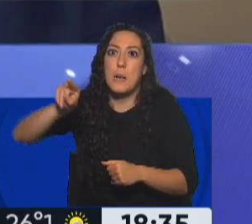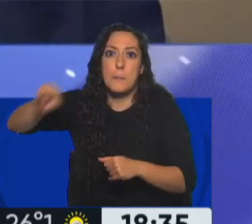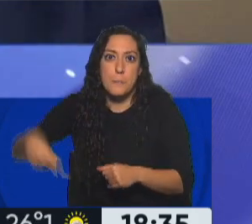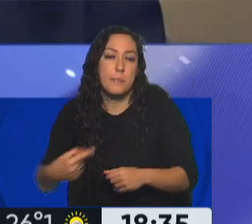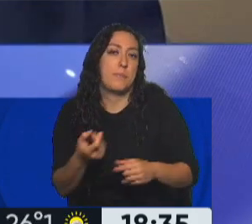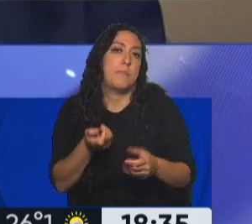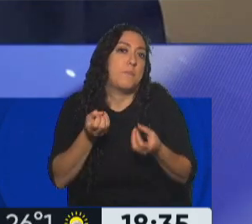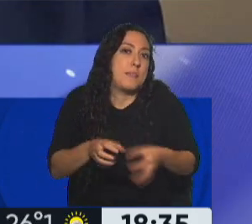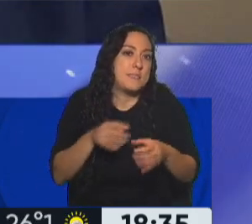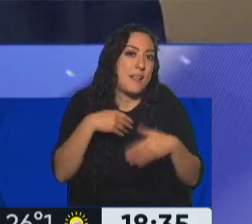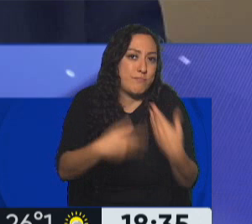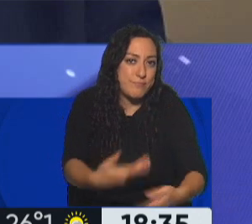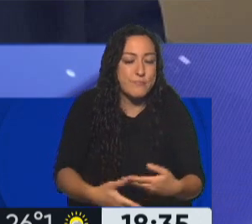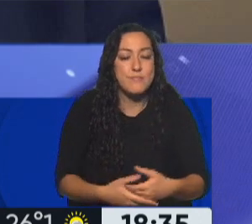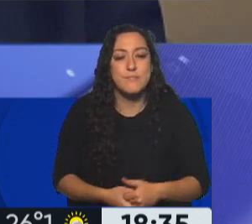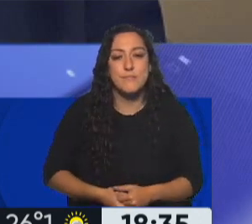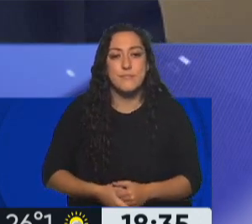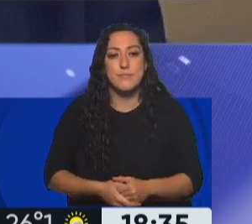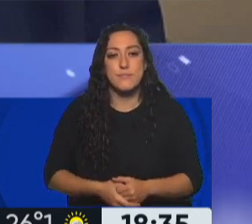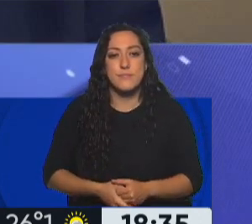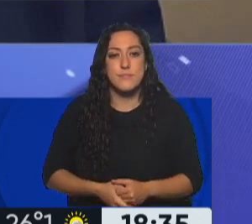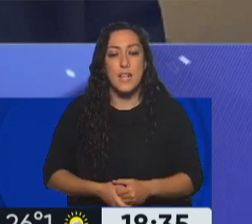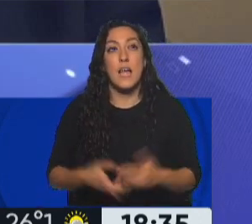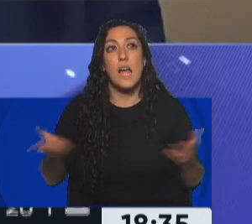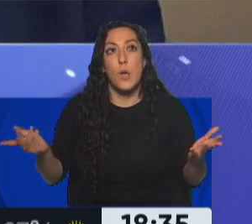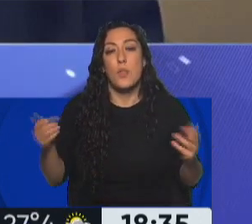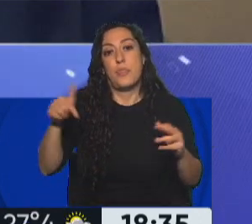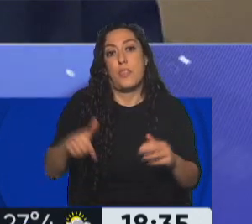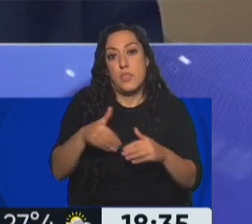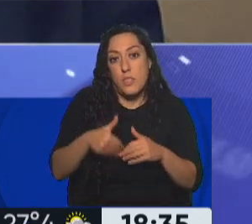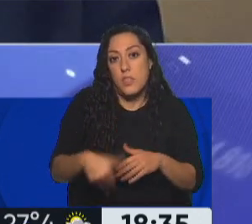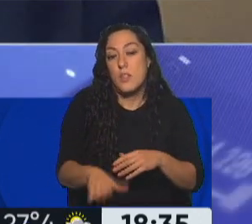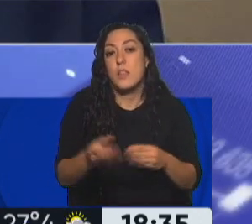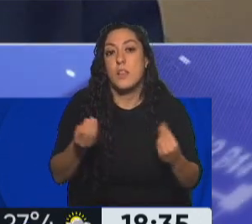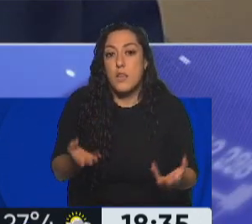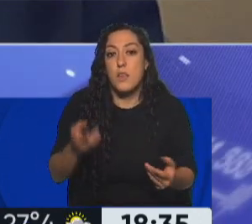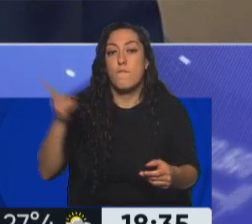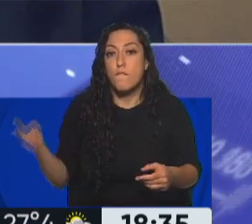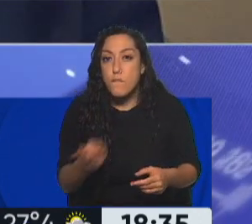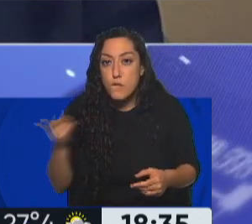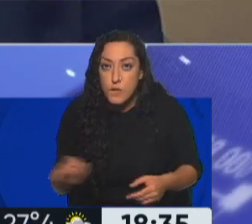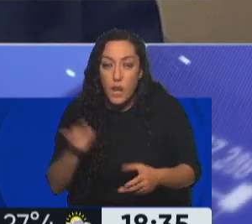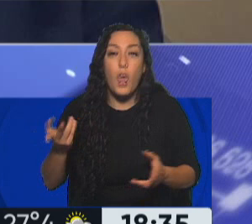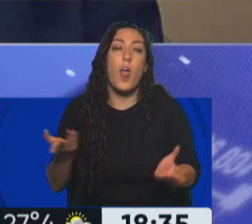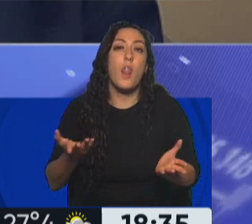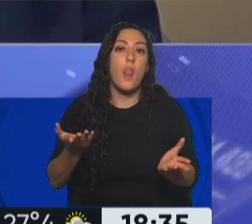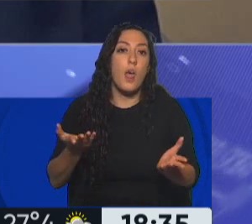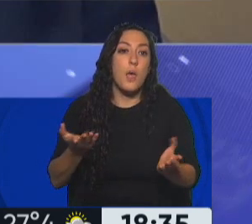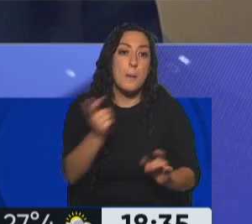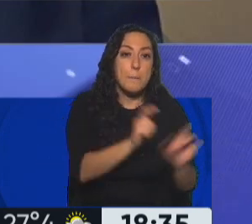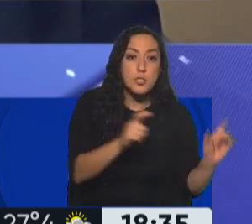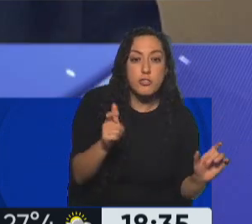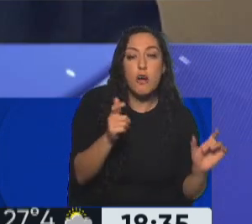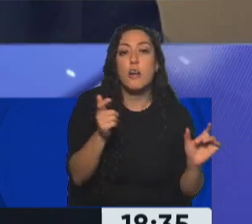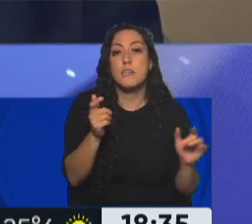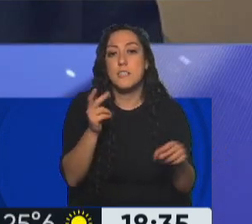¿no? Medina, bueno, ahora lo que viene, por supuesto, mañana el funeral, la despedida que le va a brindar,